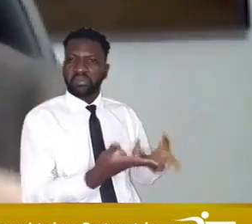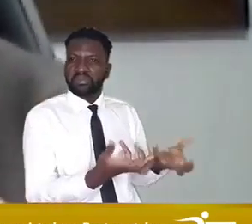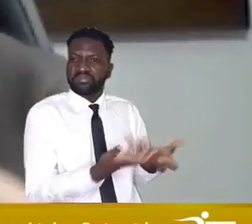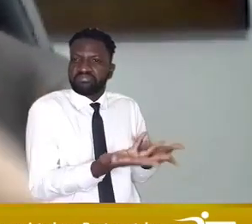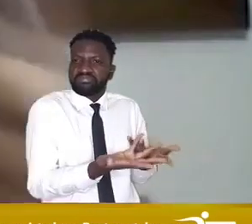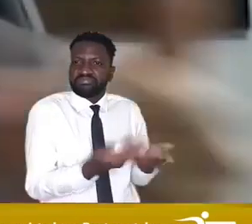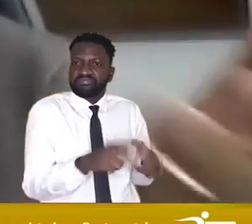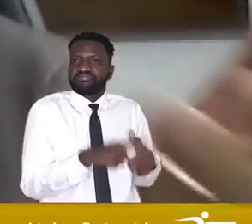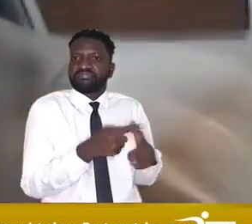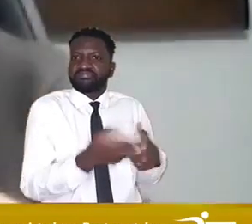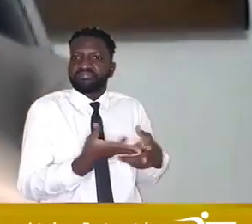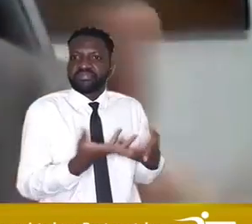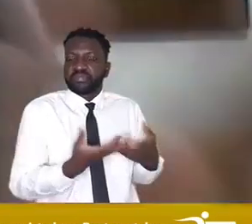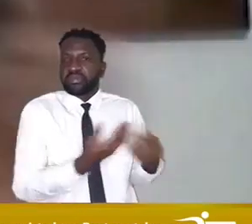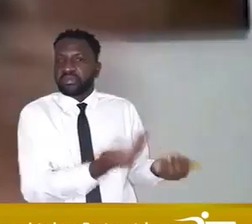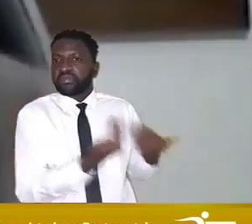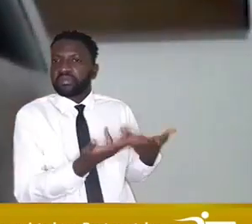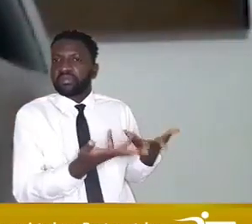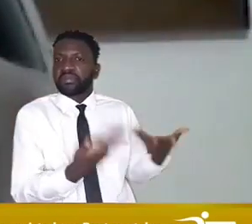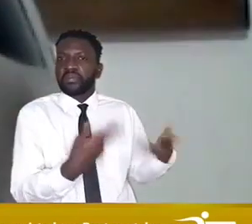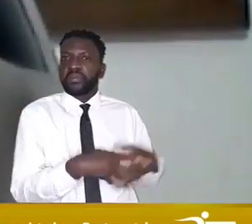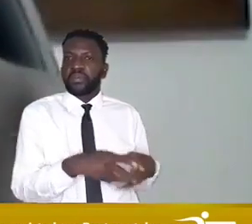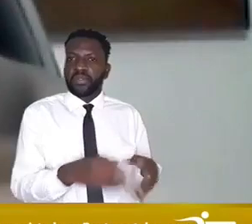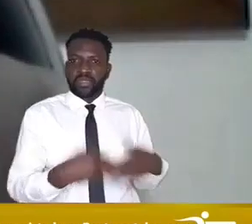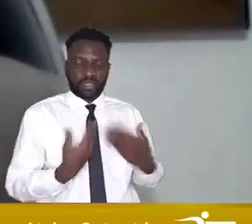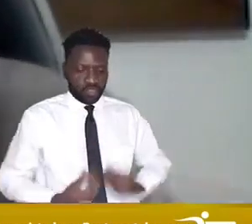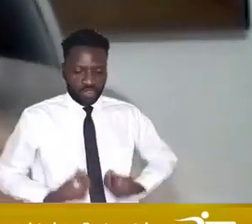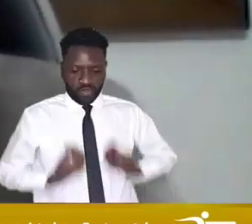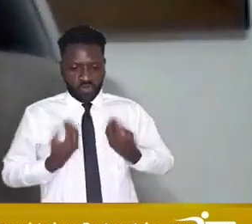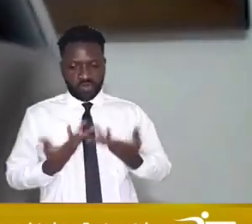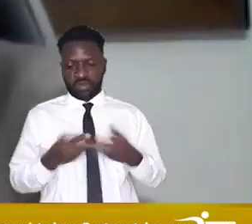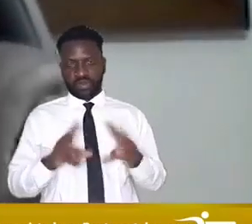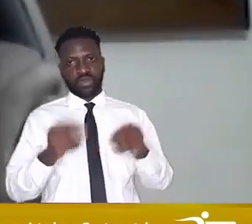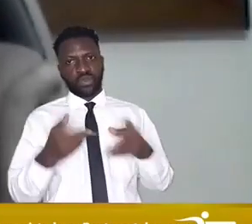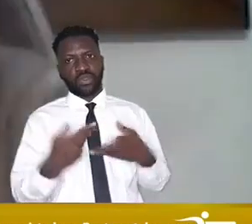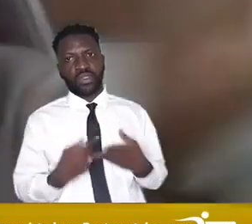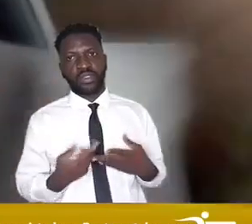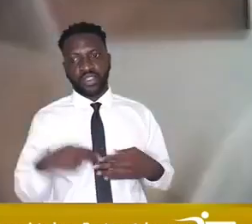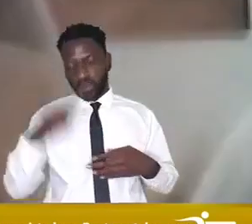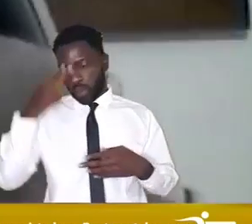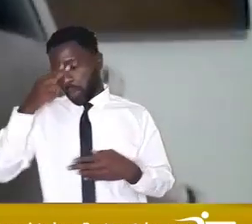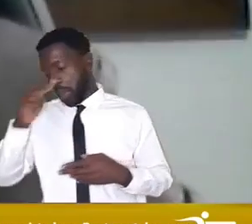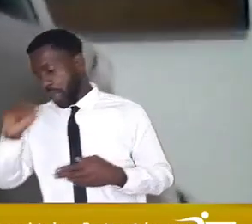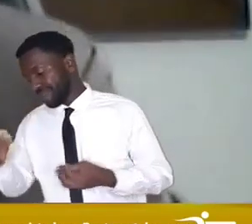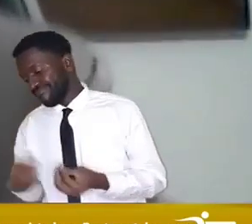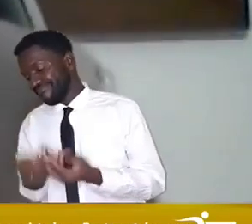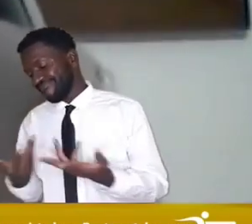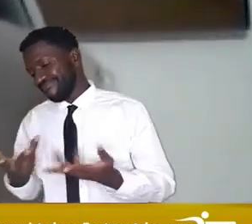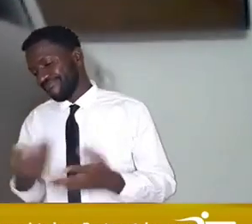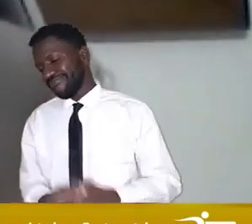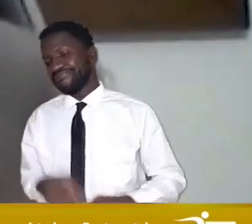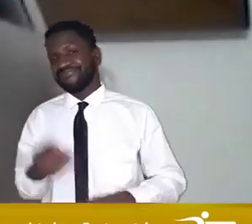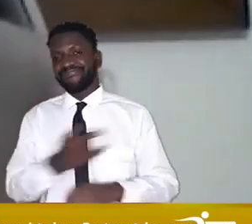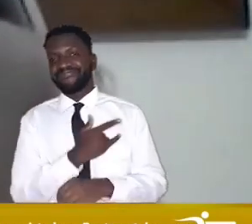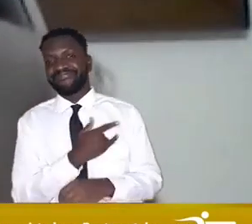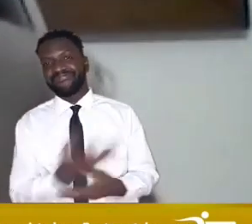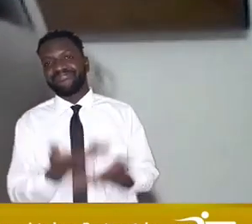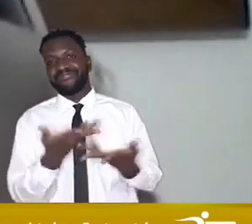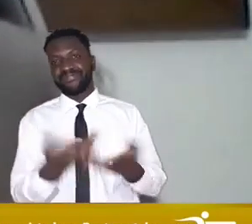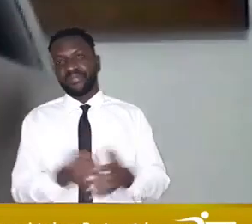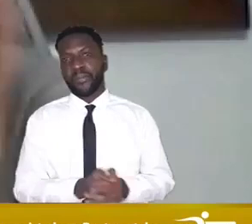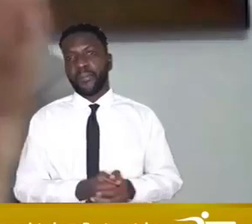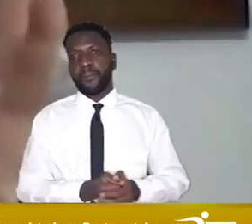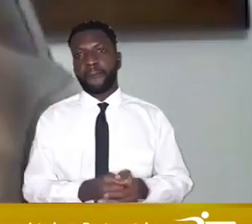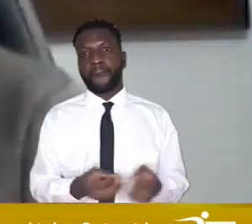tal de que, hermano, es que uno necesita sobrevivir. Tengo hijos, tengo la universidad, tengo la cuota de la